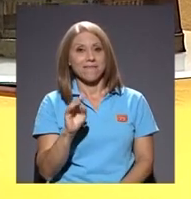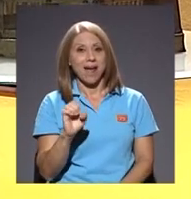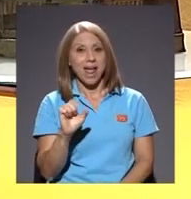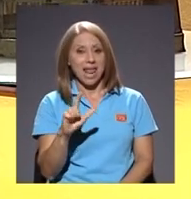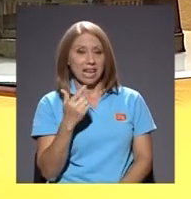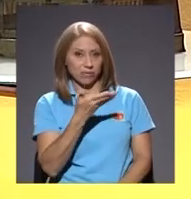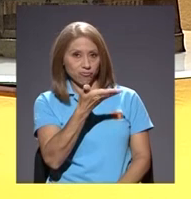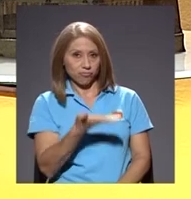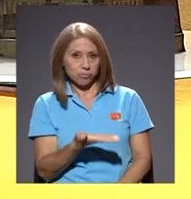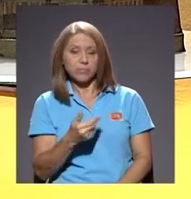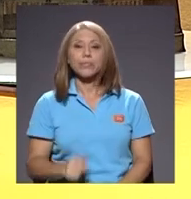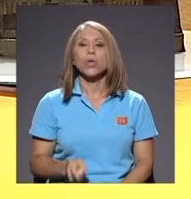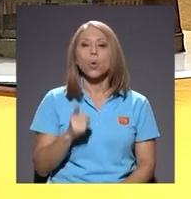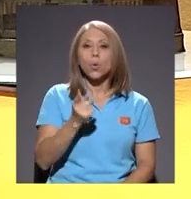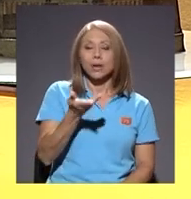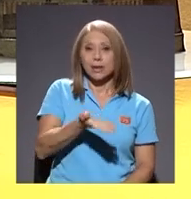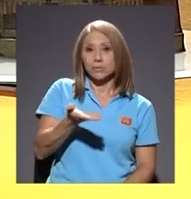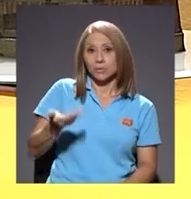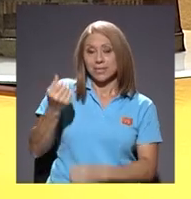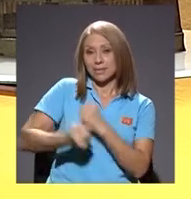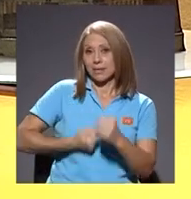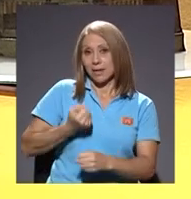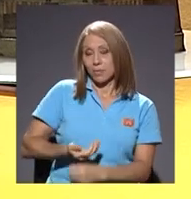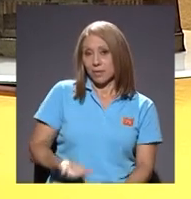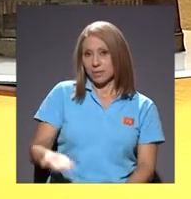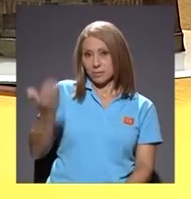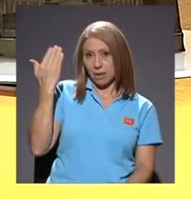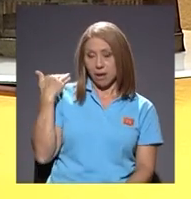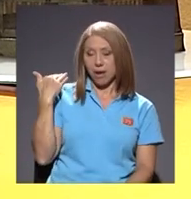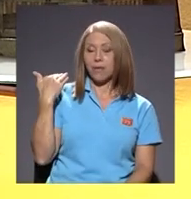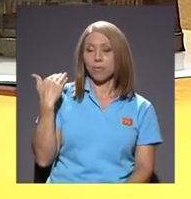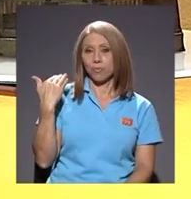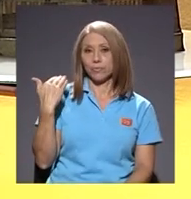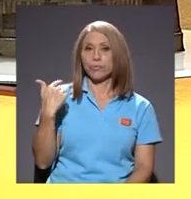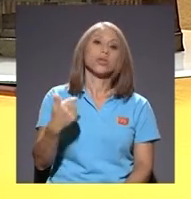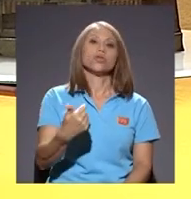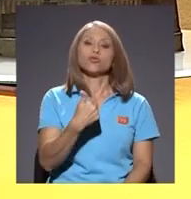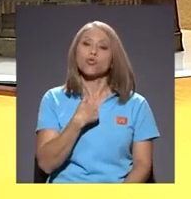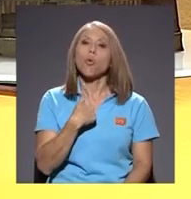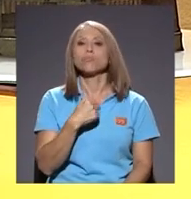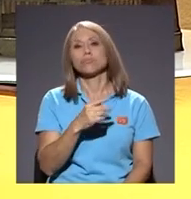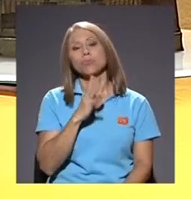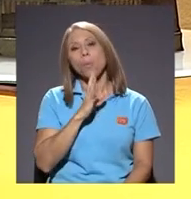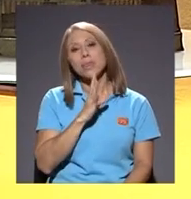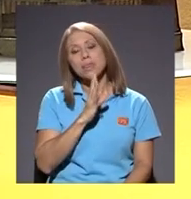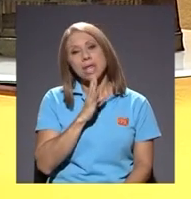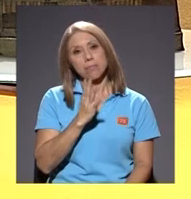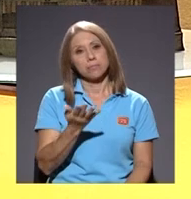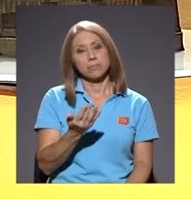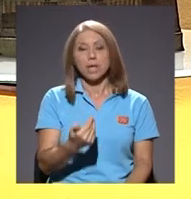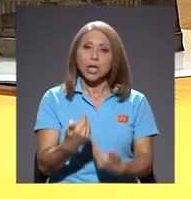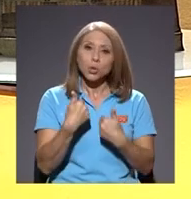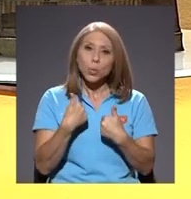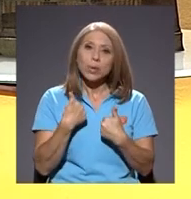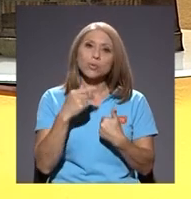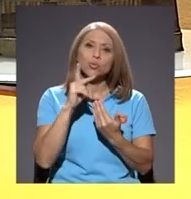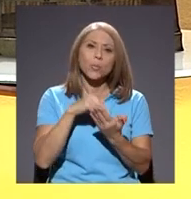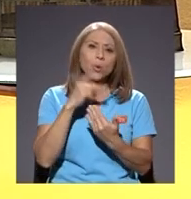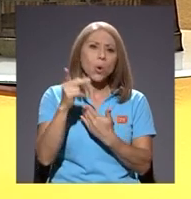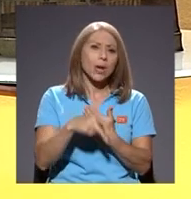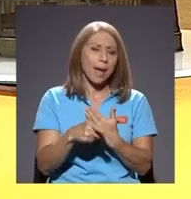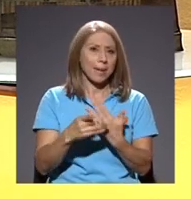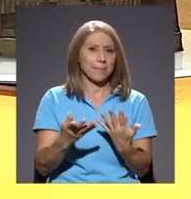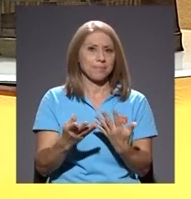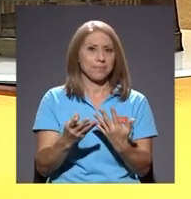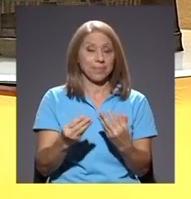de las cosas que el año pasado yo comenté y tuvimos un programa el más reciente